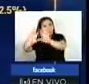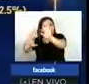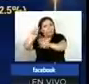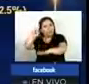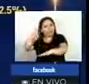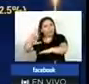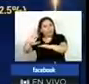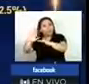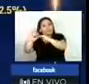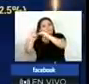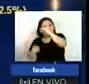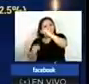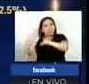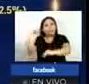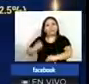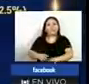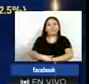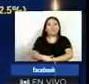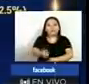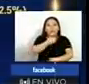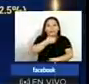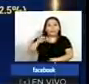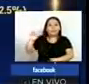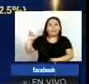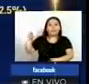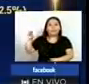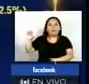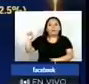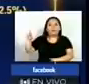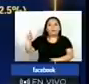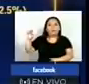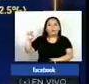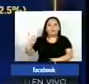Este es un informe para Noticiero Hechos, de Ernesto Cornejo.